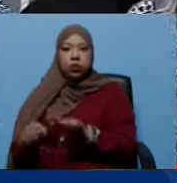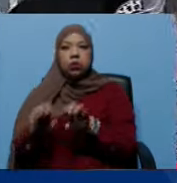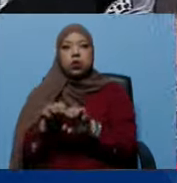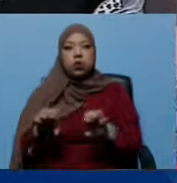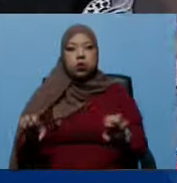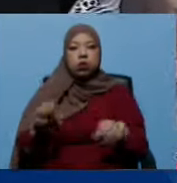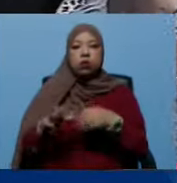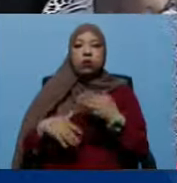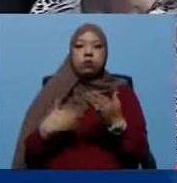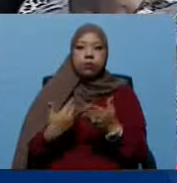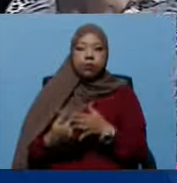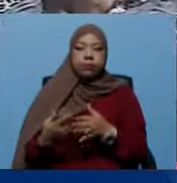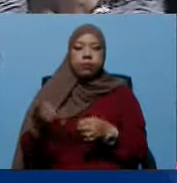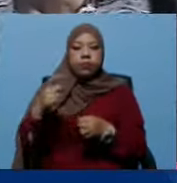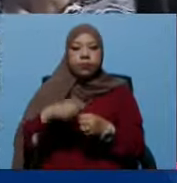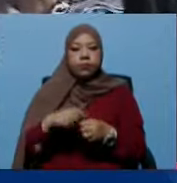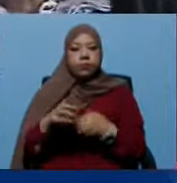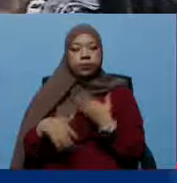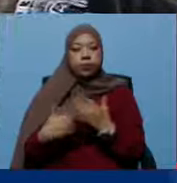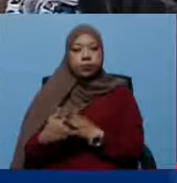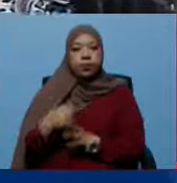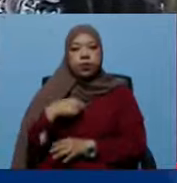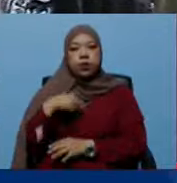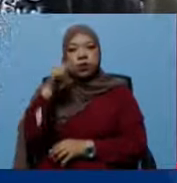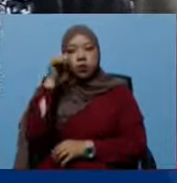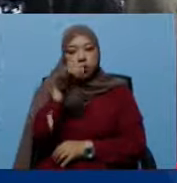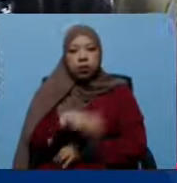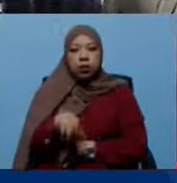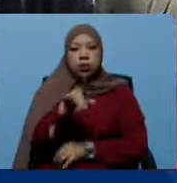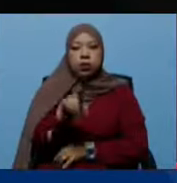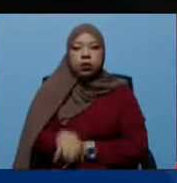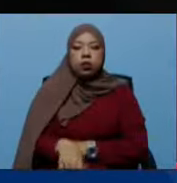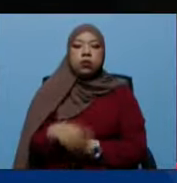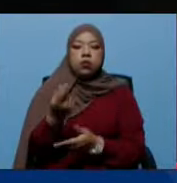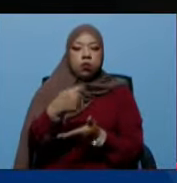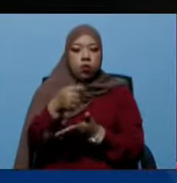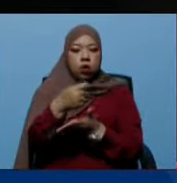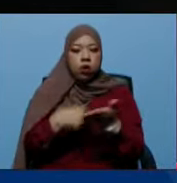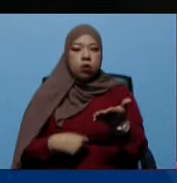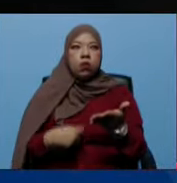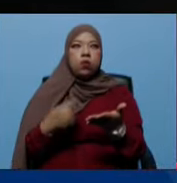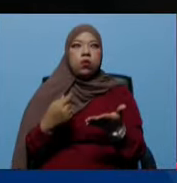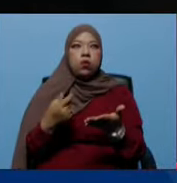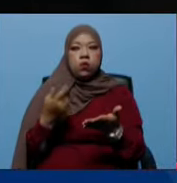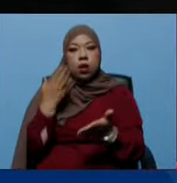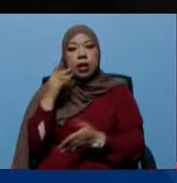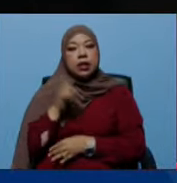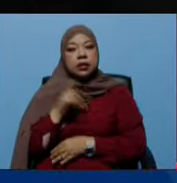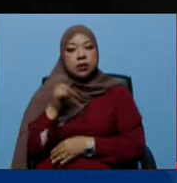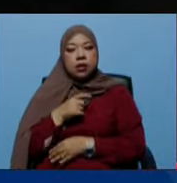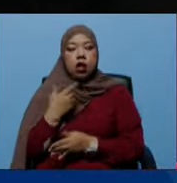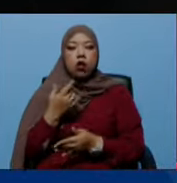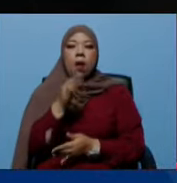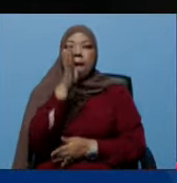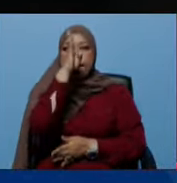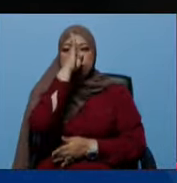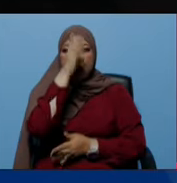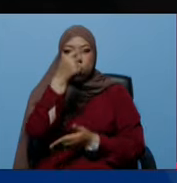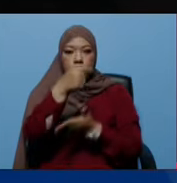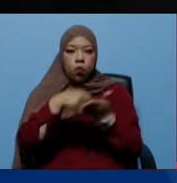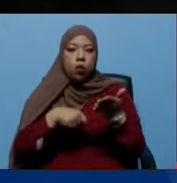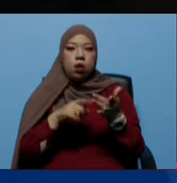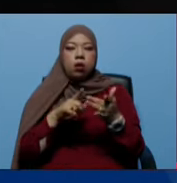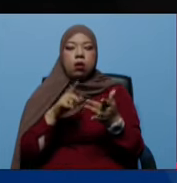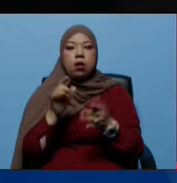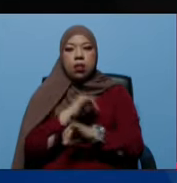educativa e involucrando a nuestro pueblo. Quiero también, bueno, firmar un punto de cuenta que me tenían aquí, porque ya